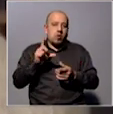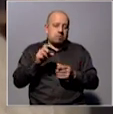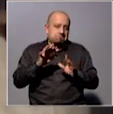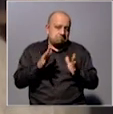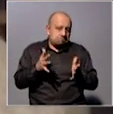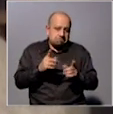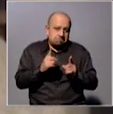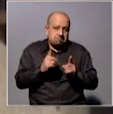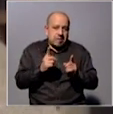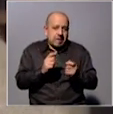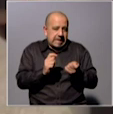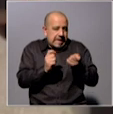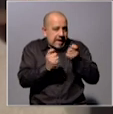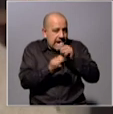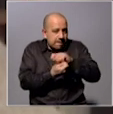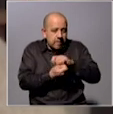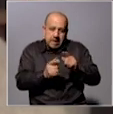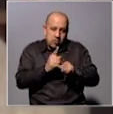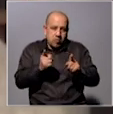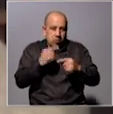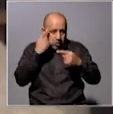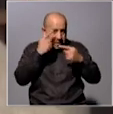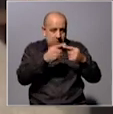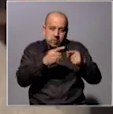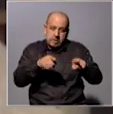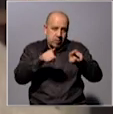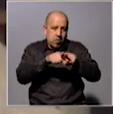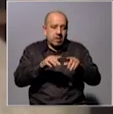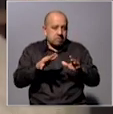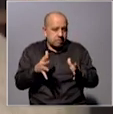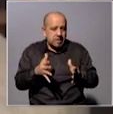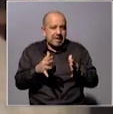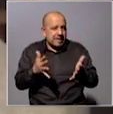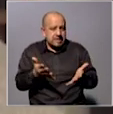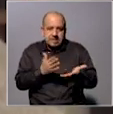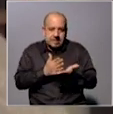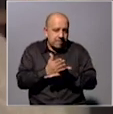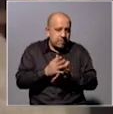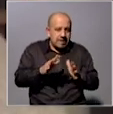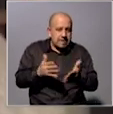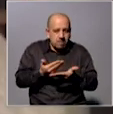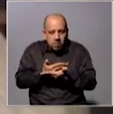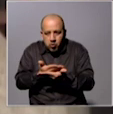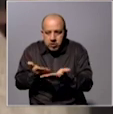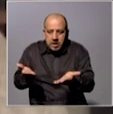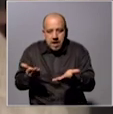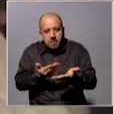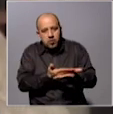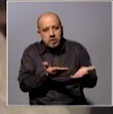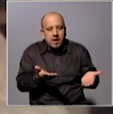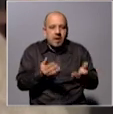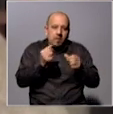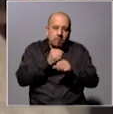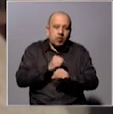cambia en el objetivo, que es siempre mostrar,